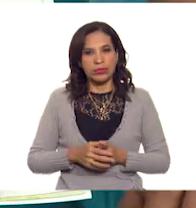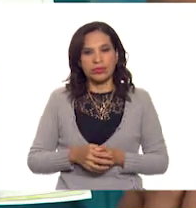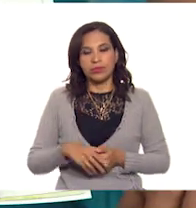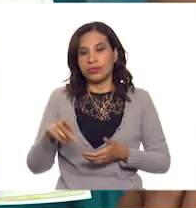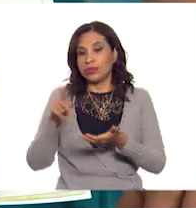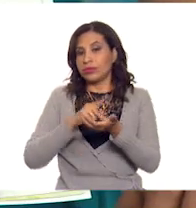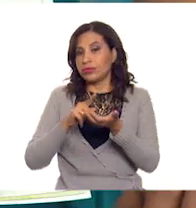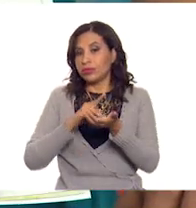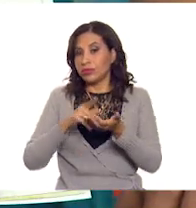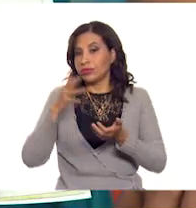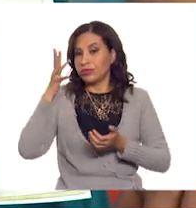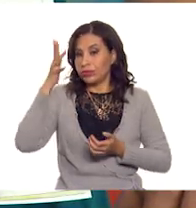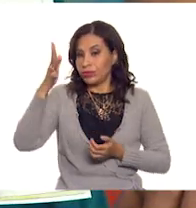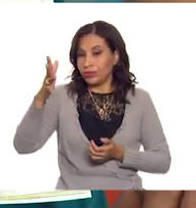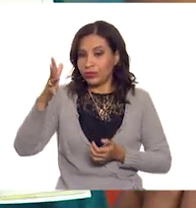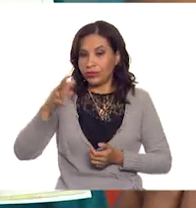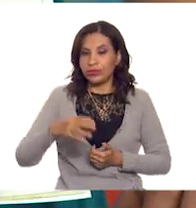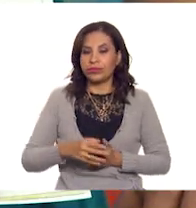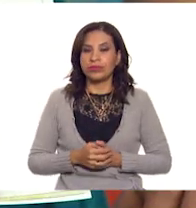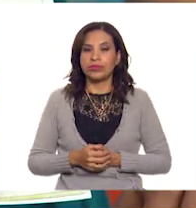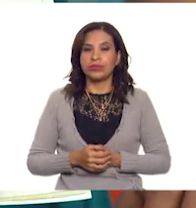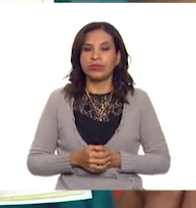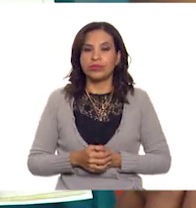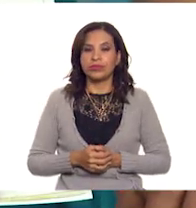¡La pluma del futuro!